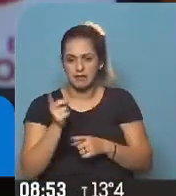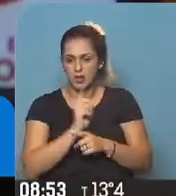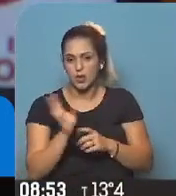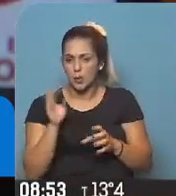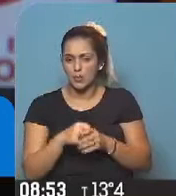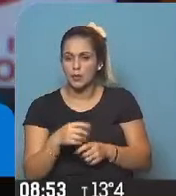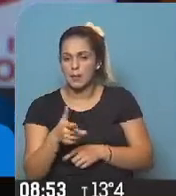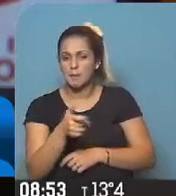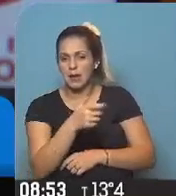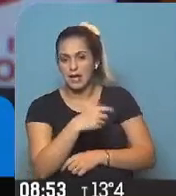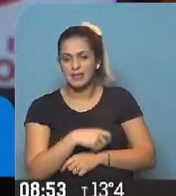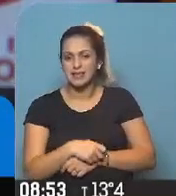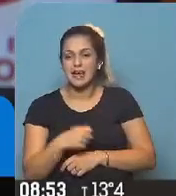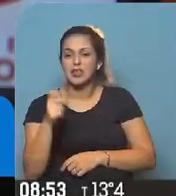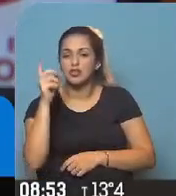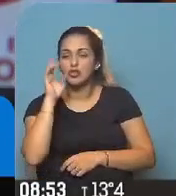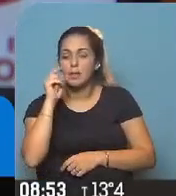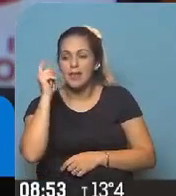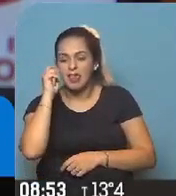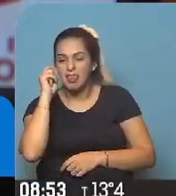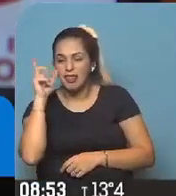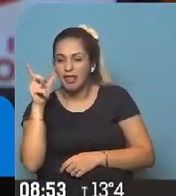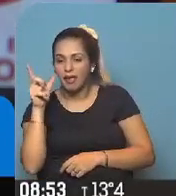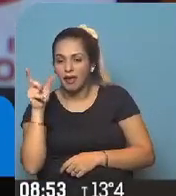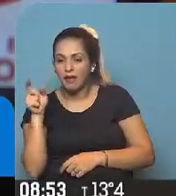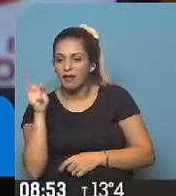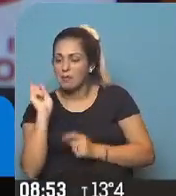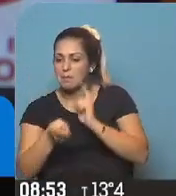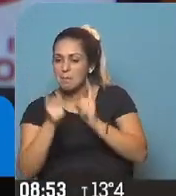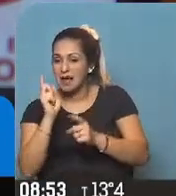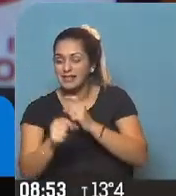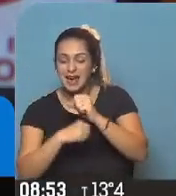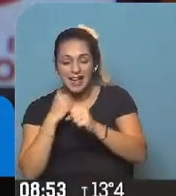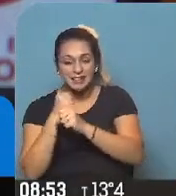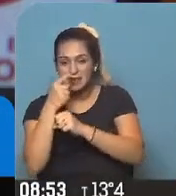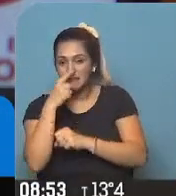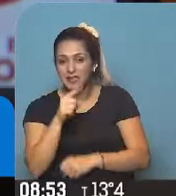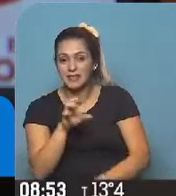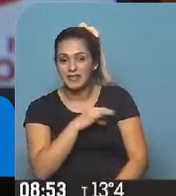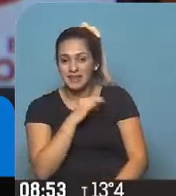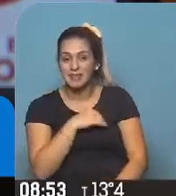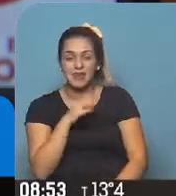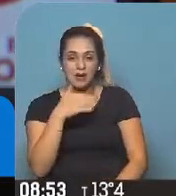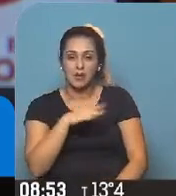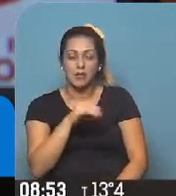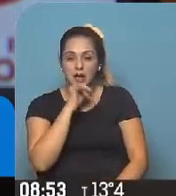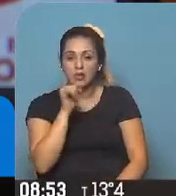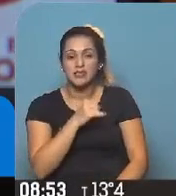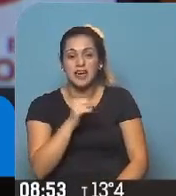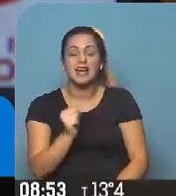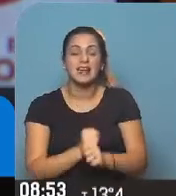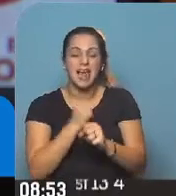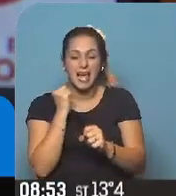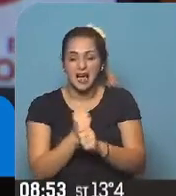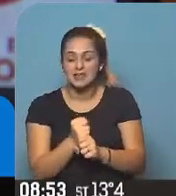en denominar el autor intelectual. Claro. Inclusive él niega hasta el final de su vida, no voy a contarle el final de la novela, No. pero hasta el final de su vida